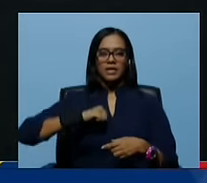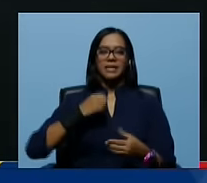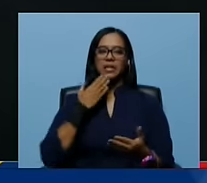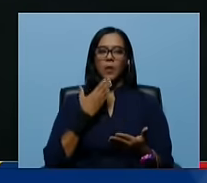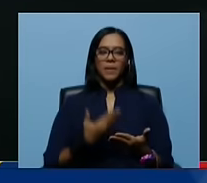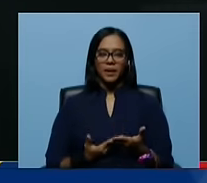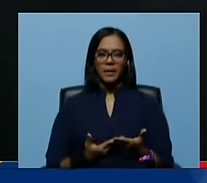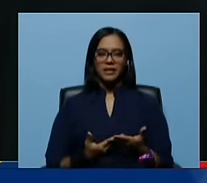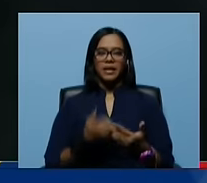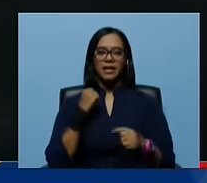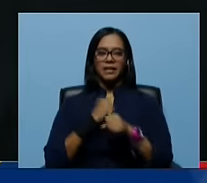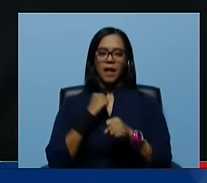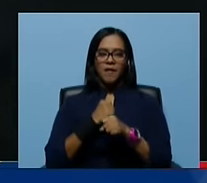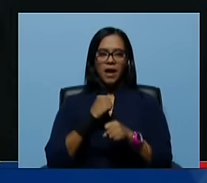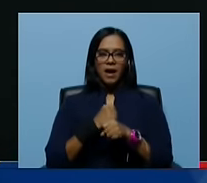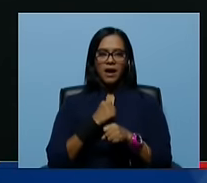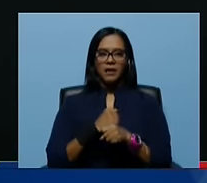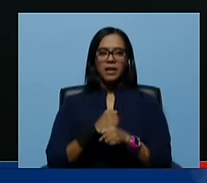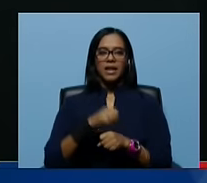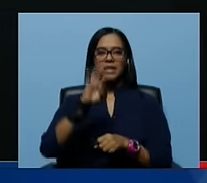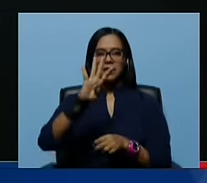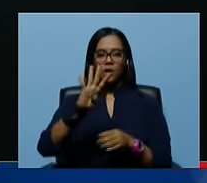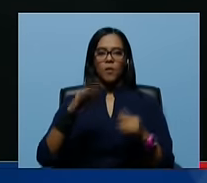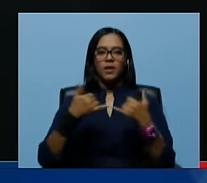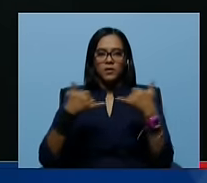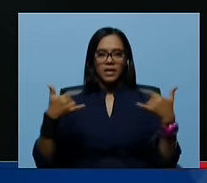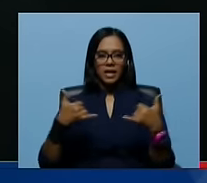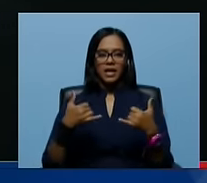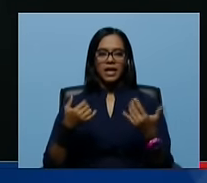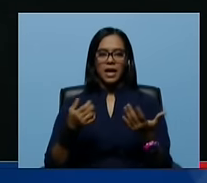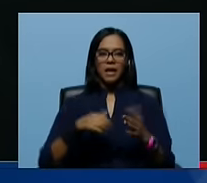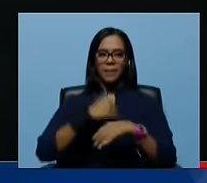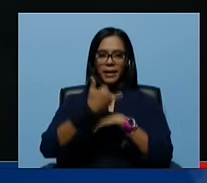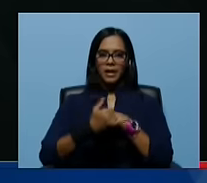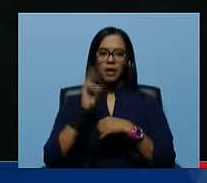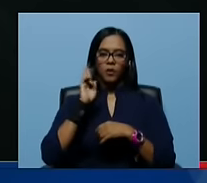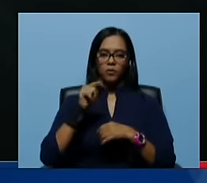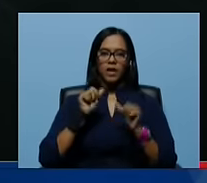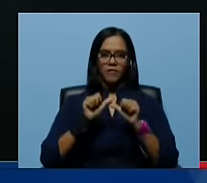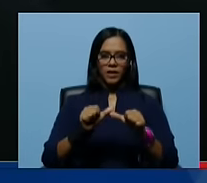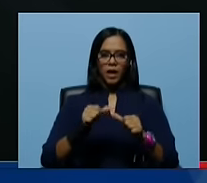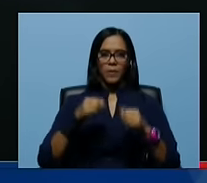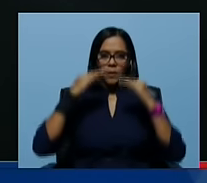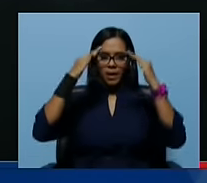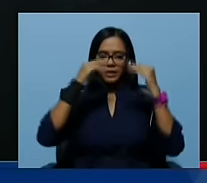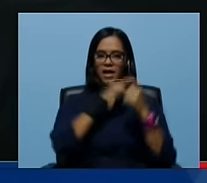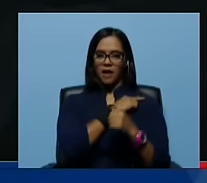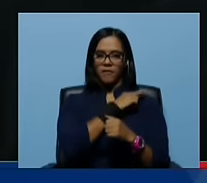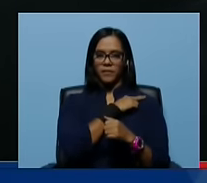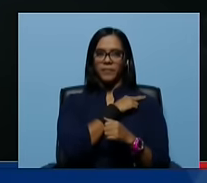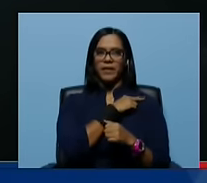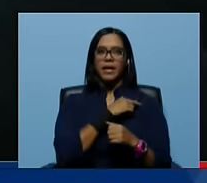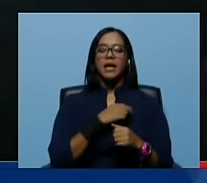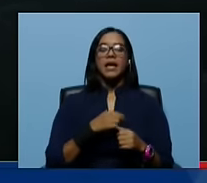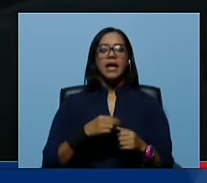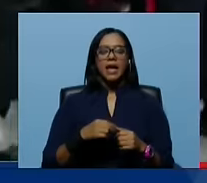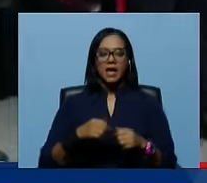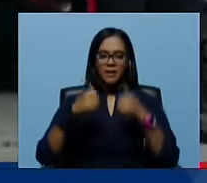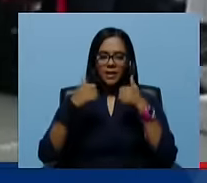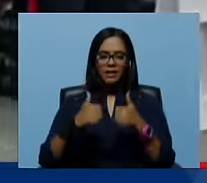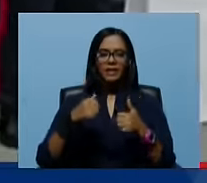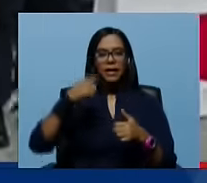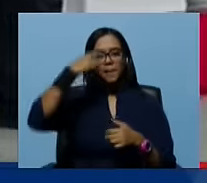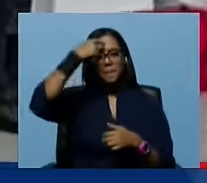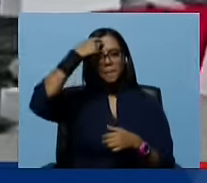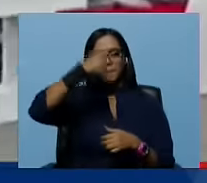permite trabajar en esas cuatro líneas estratégicas que usted ha fijado, mi comandante jefe. El bienestar del personal